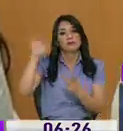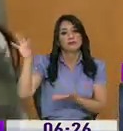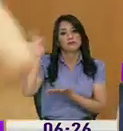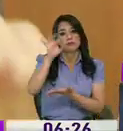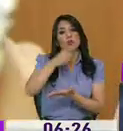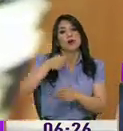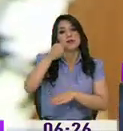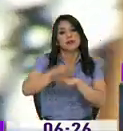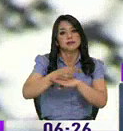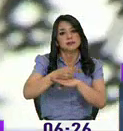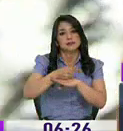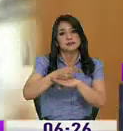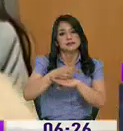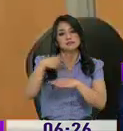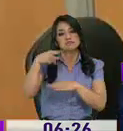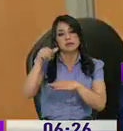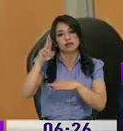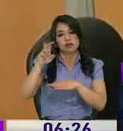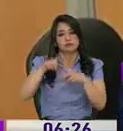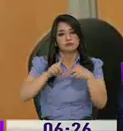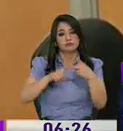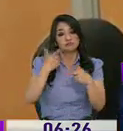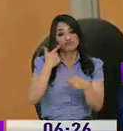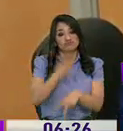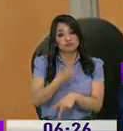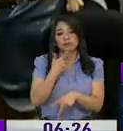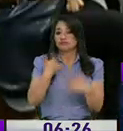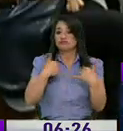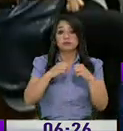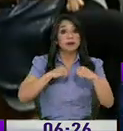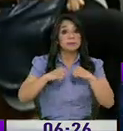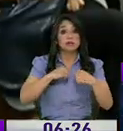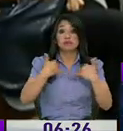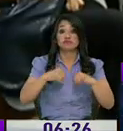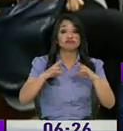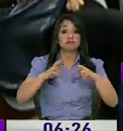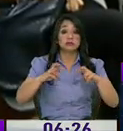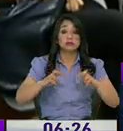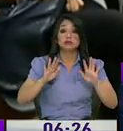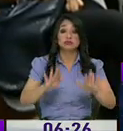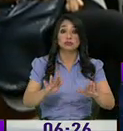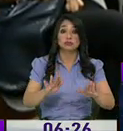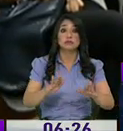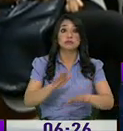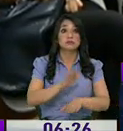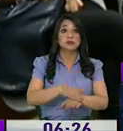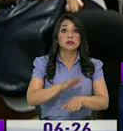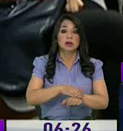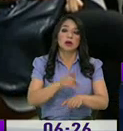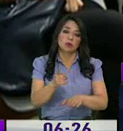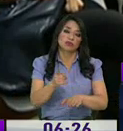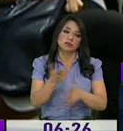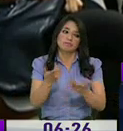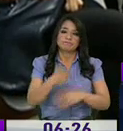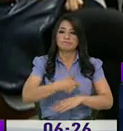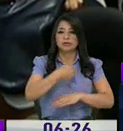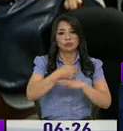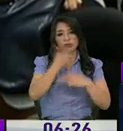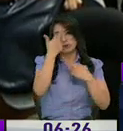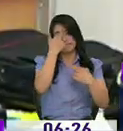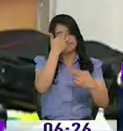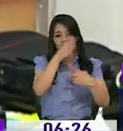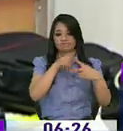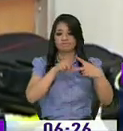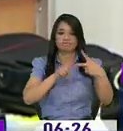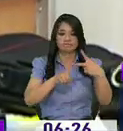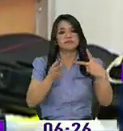Guayas, Pedro Pablo Duarte, pues según la fiscalía, continúa el trámite de la indagación previa por el presunto cometimiento de dos delitos.